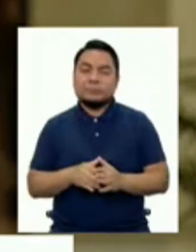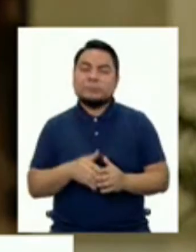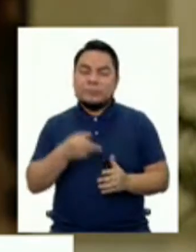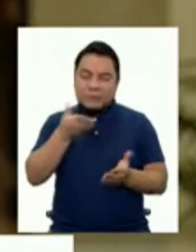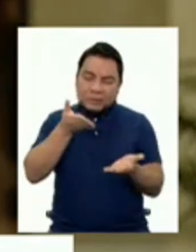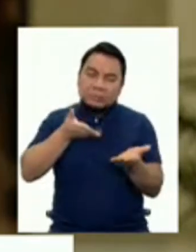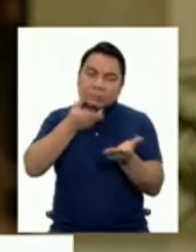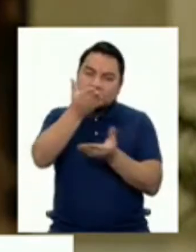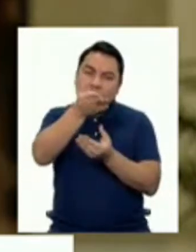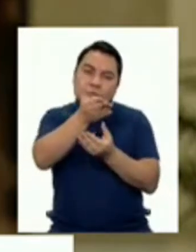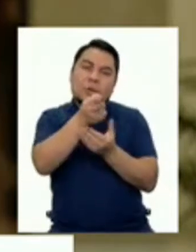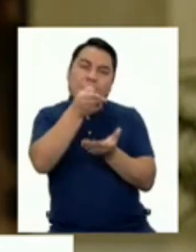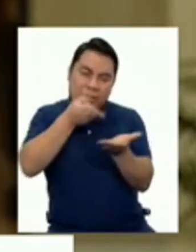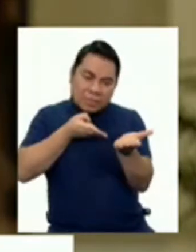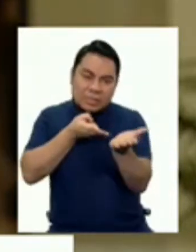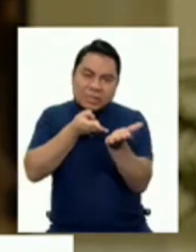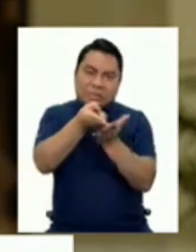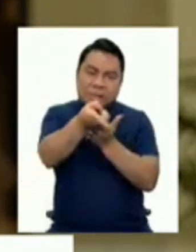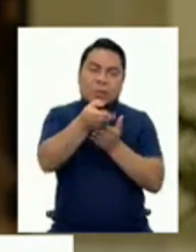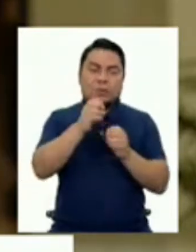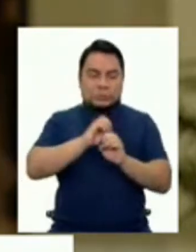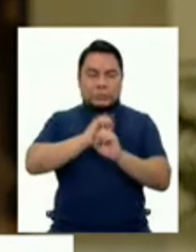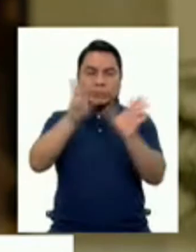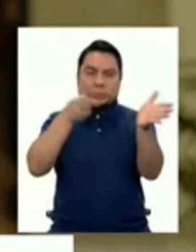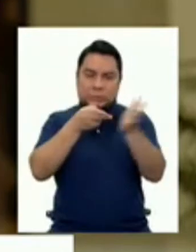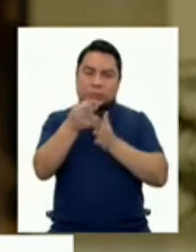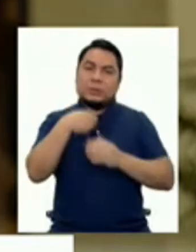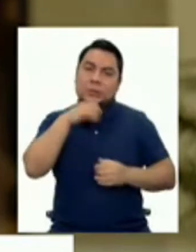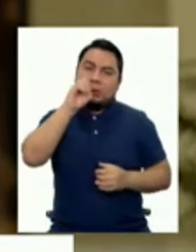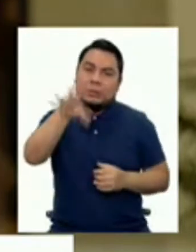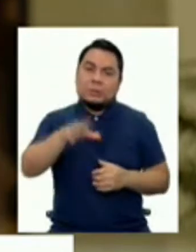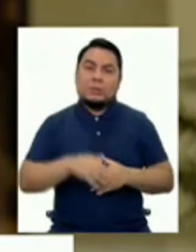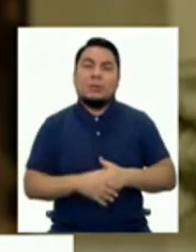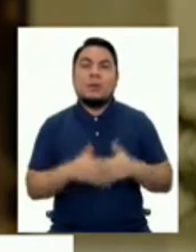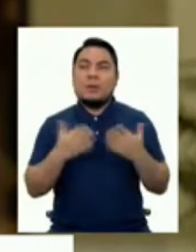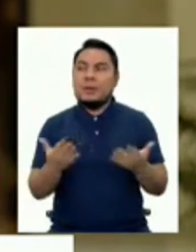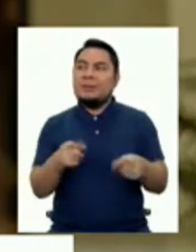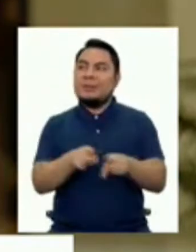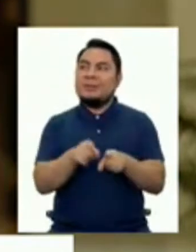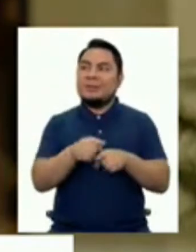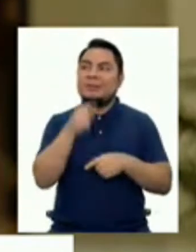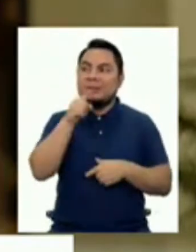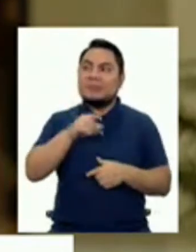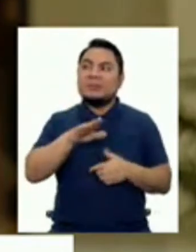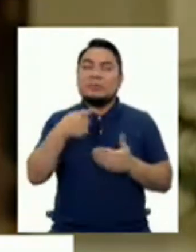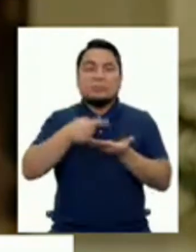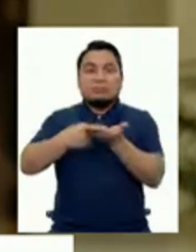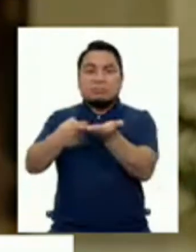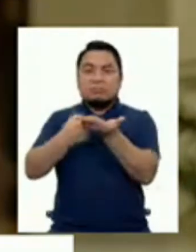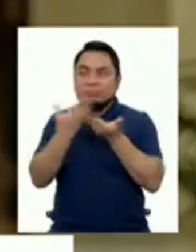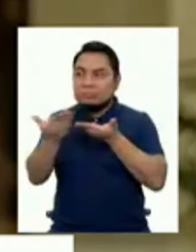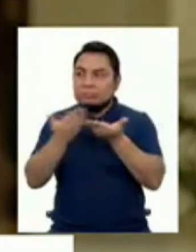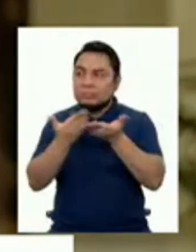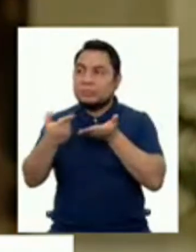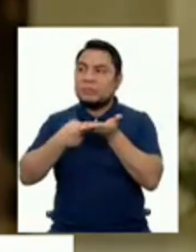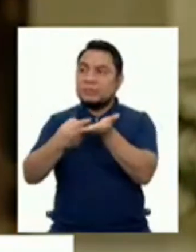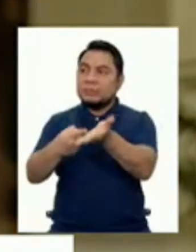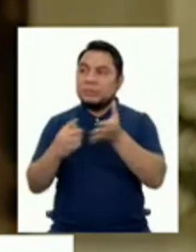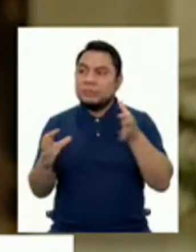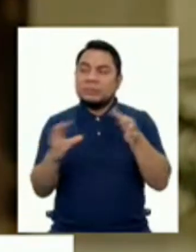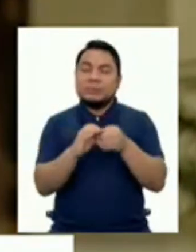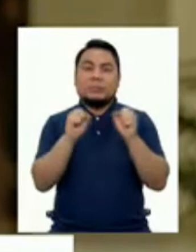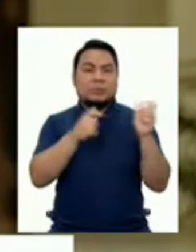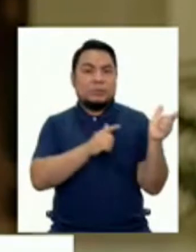transparencia y directamente, que tengamos una coordinación estrecha, estamos a